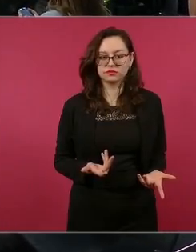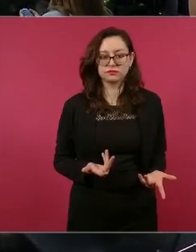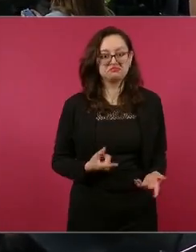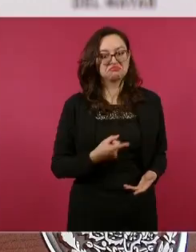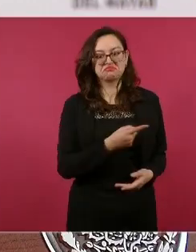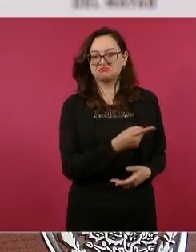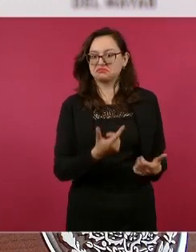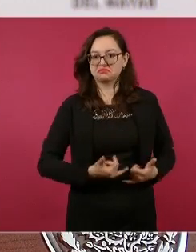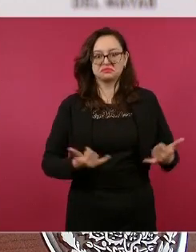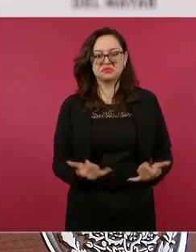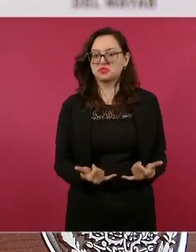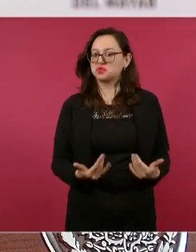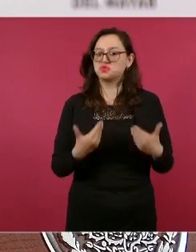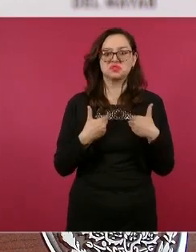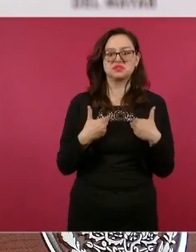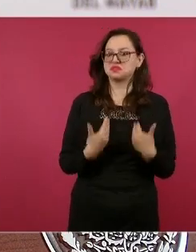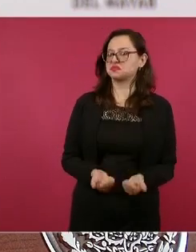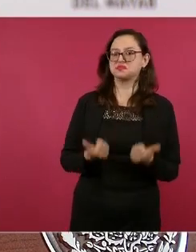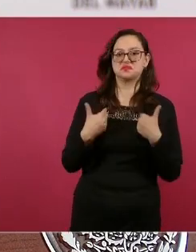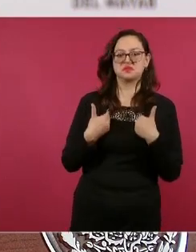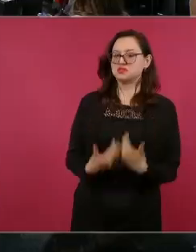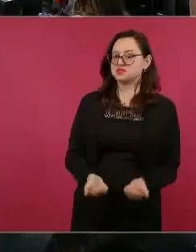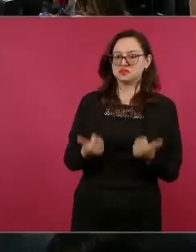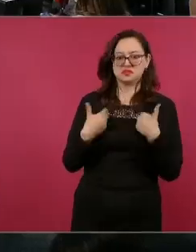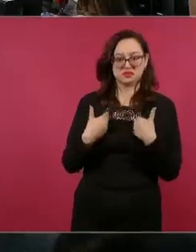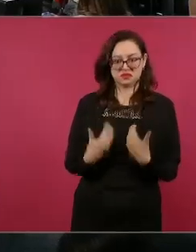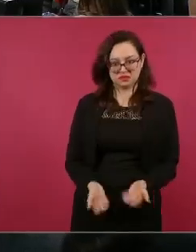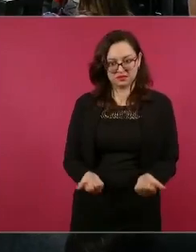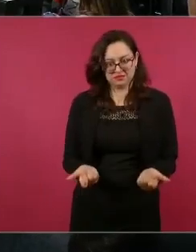no entienden. Entonces a mí me tocó eso,